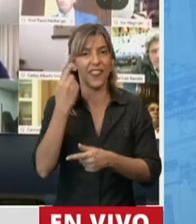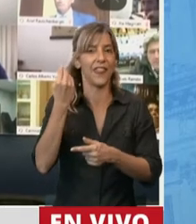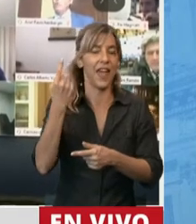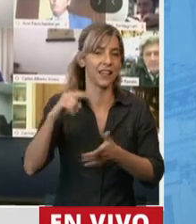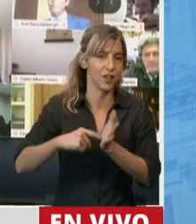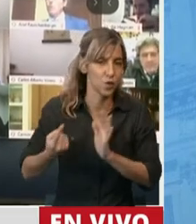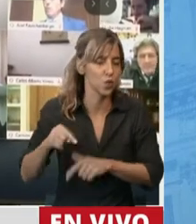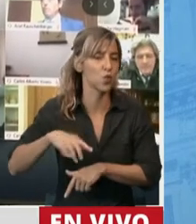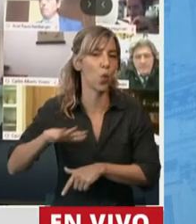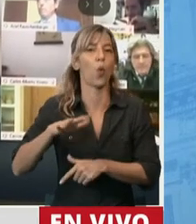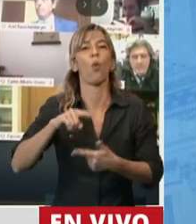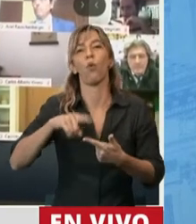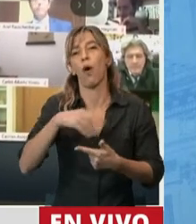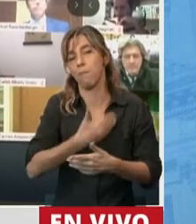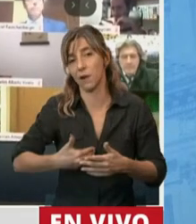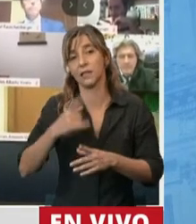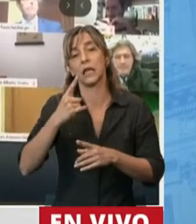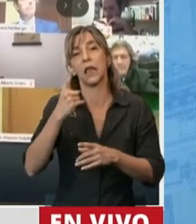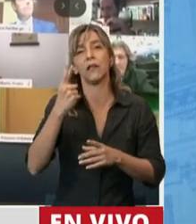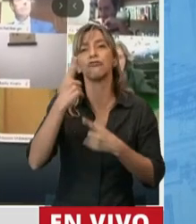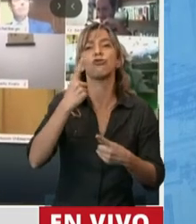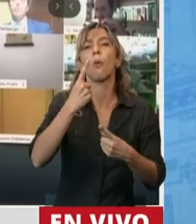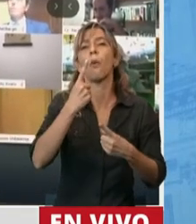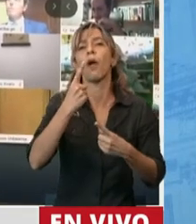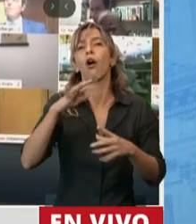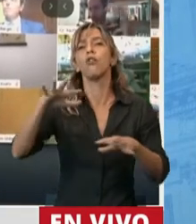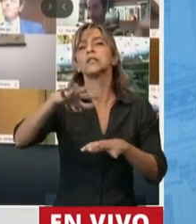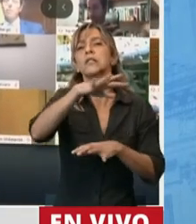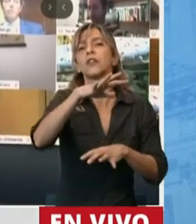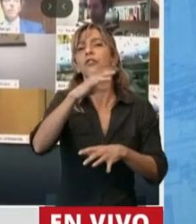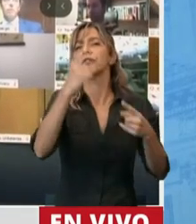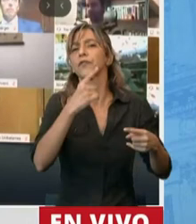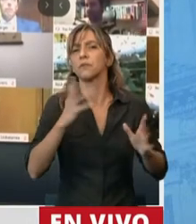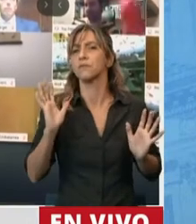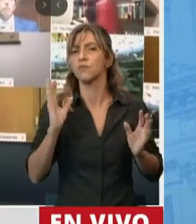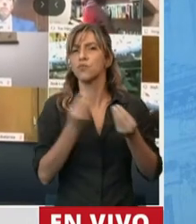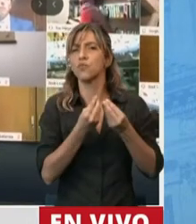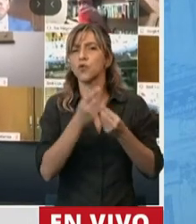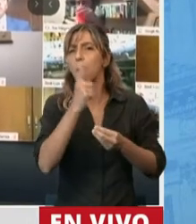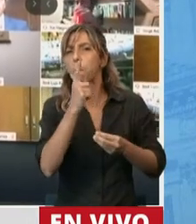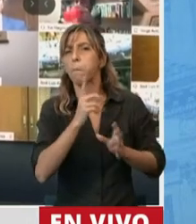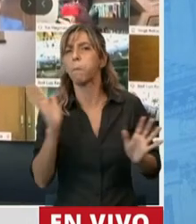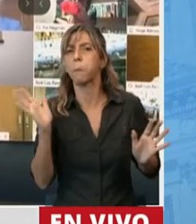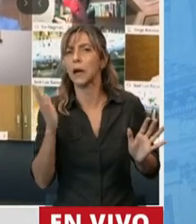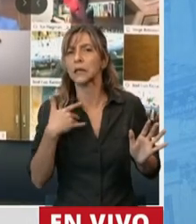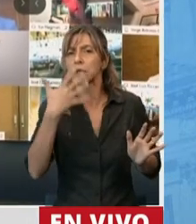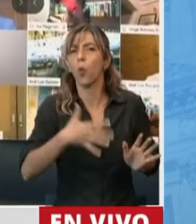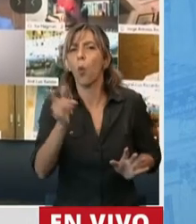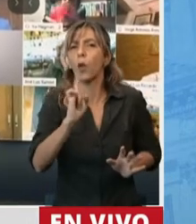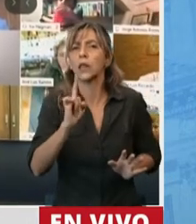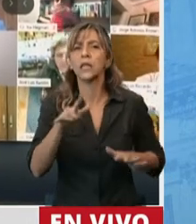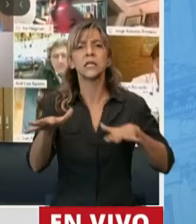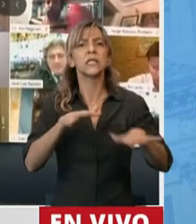la Ciudad de Buenos Aires, el presidente y el resto de muchos sectores de la clase política que no han comprendido el momento que estamos